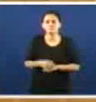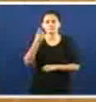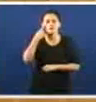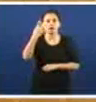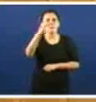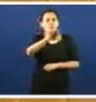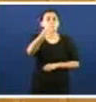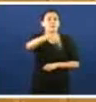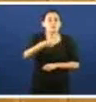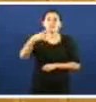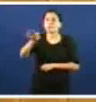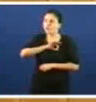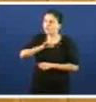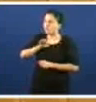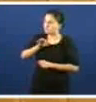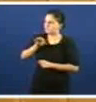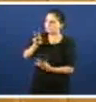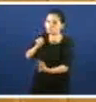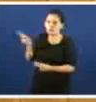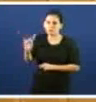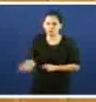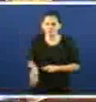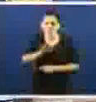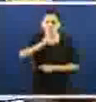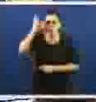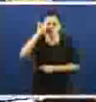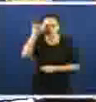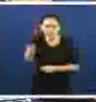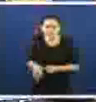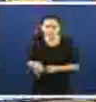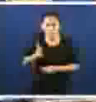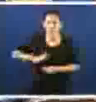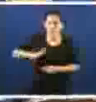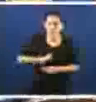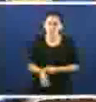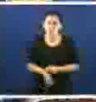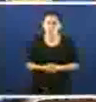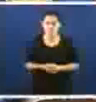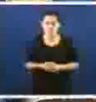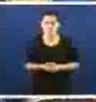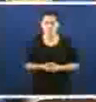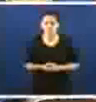non dialoguen, por favor, señor Beiras. Señor Beiras, faga o favor.